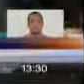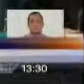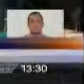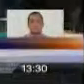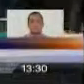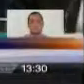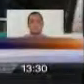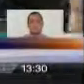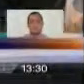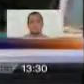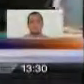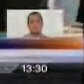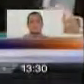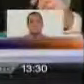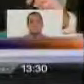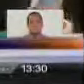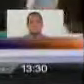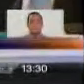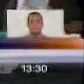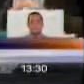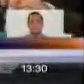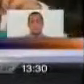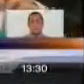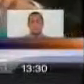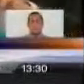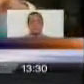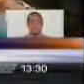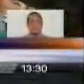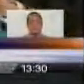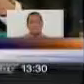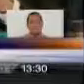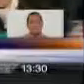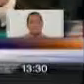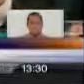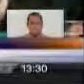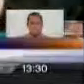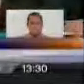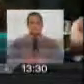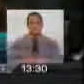Director, Premier, permítame una anotación al respecto.